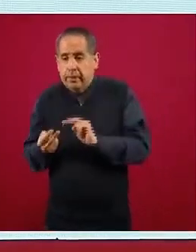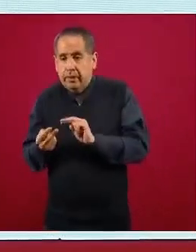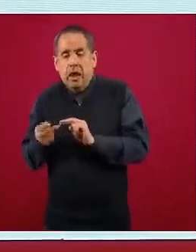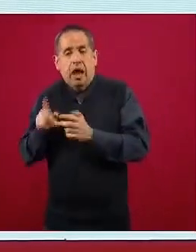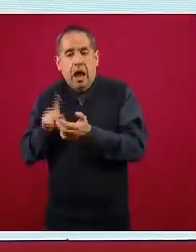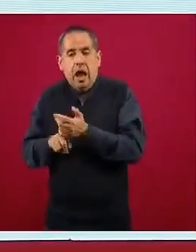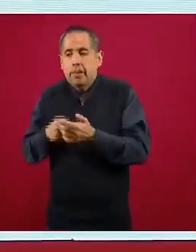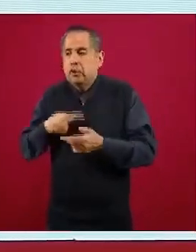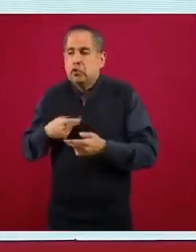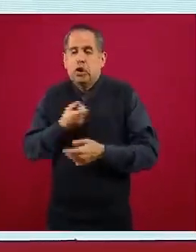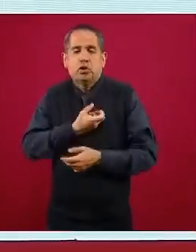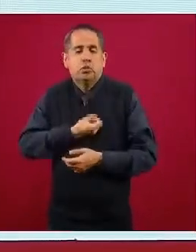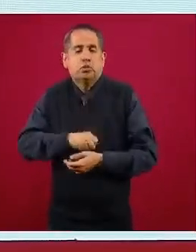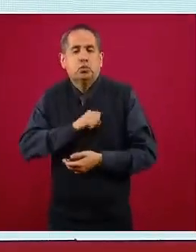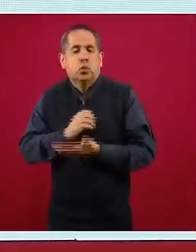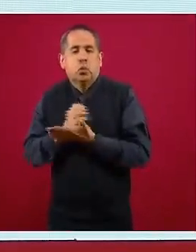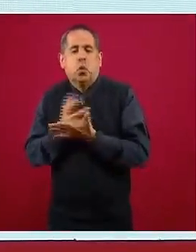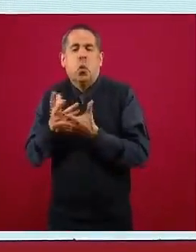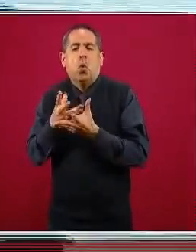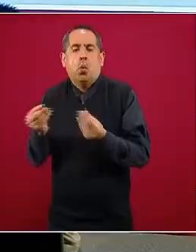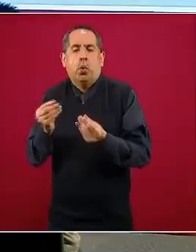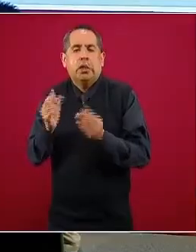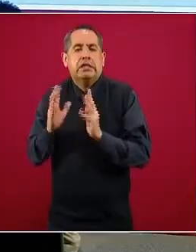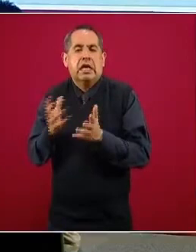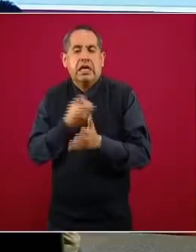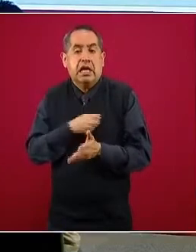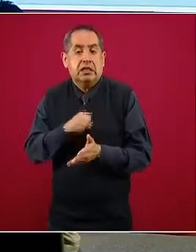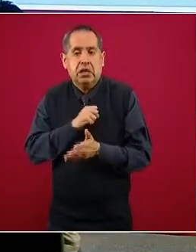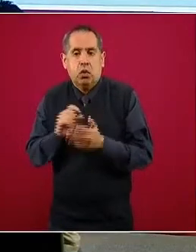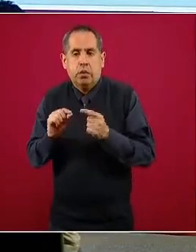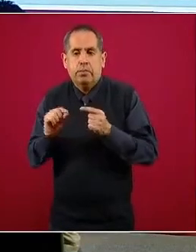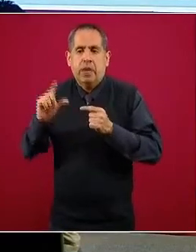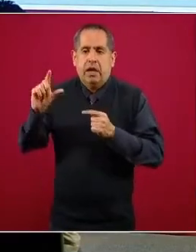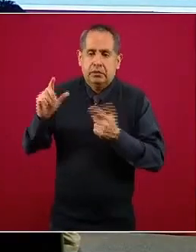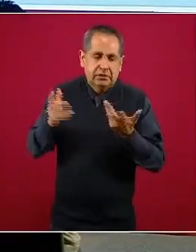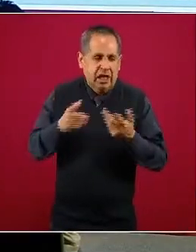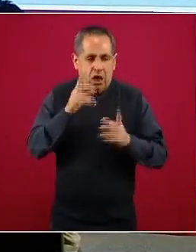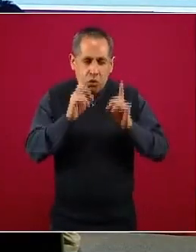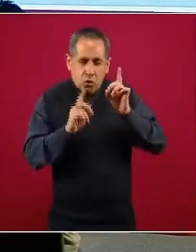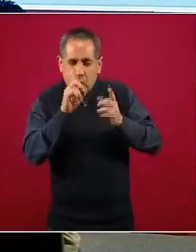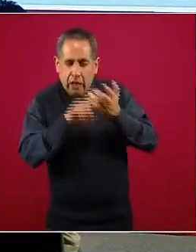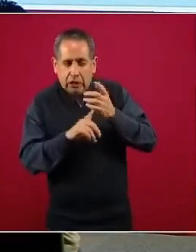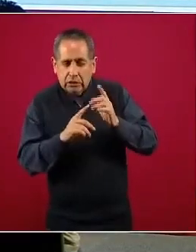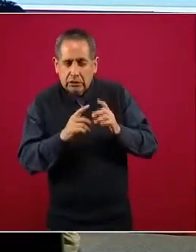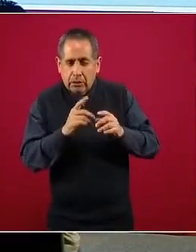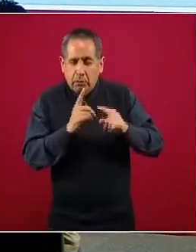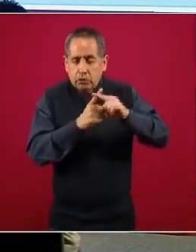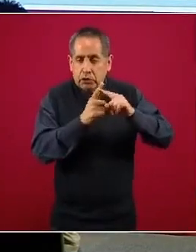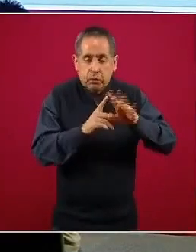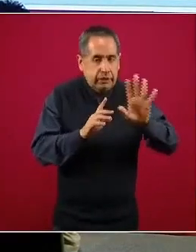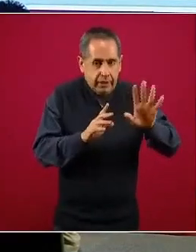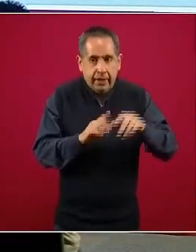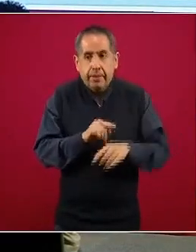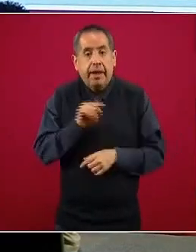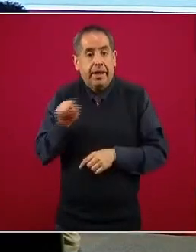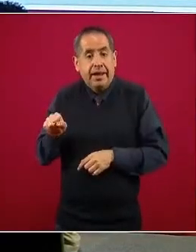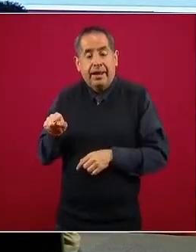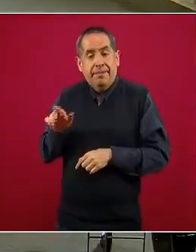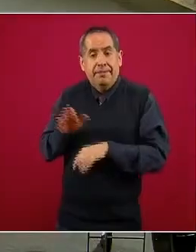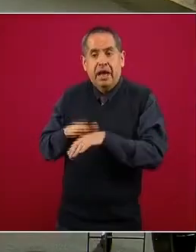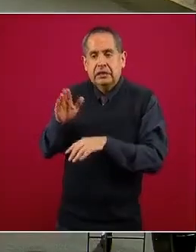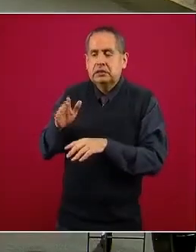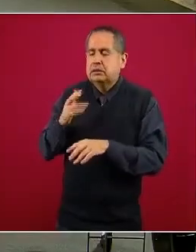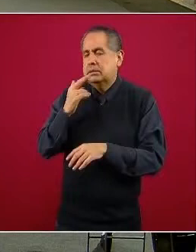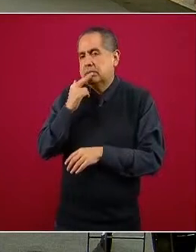sospechosos que se estima que la mitad son positivos o serán positivos, pero aquí sigue subiendo porque